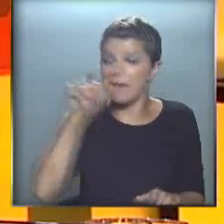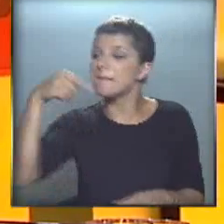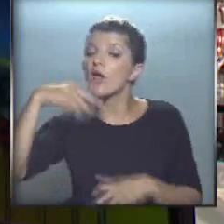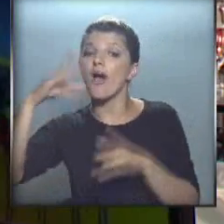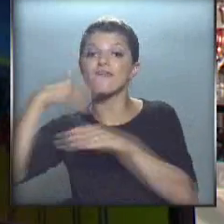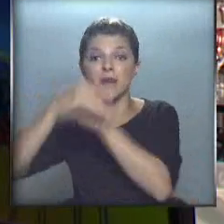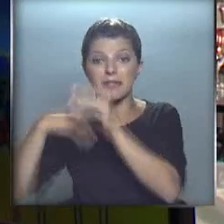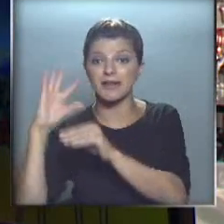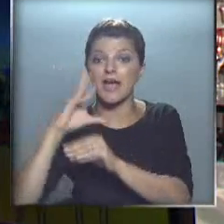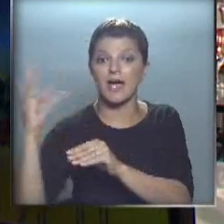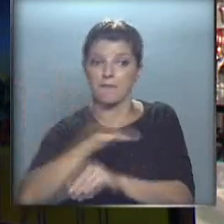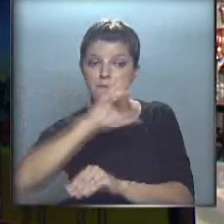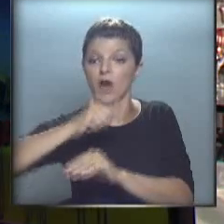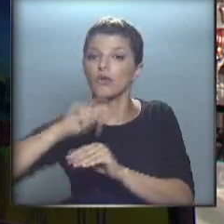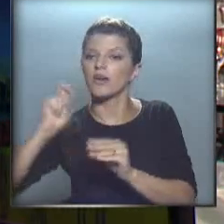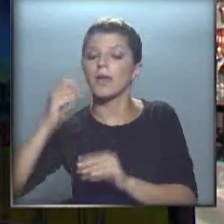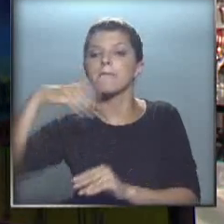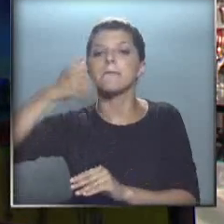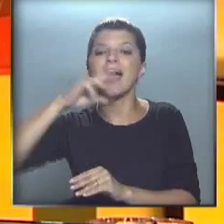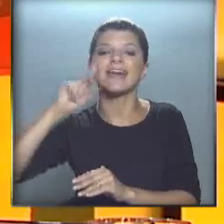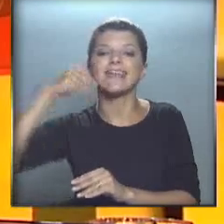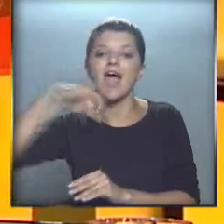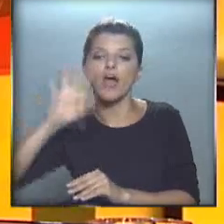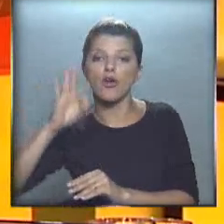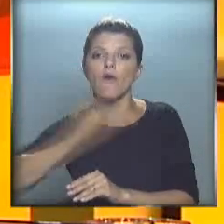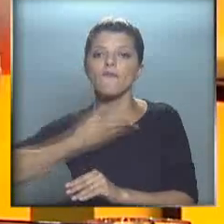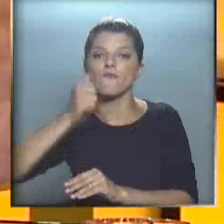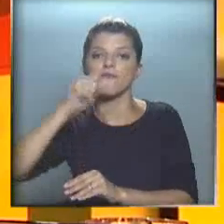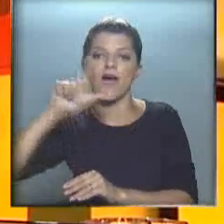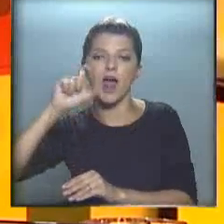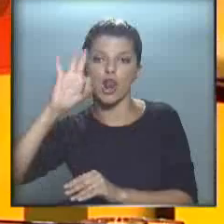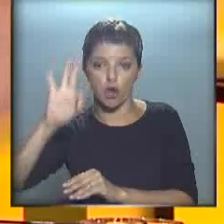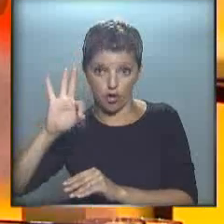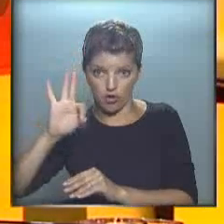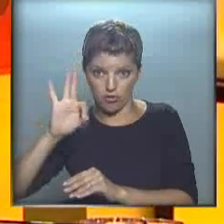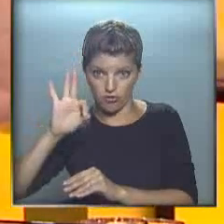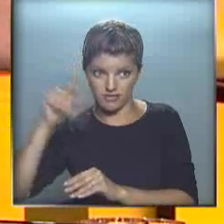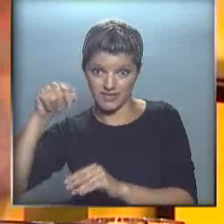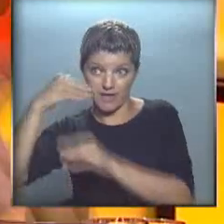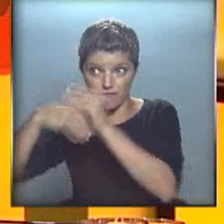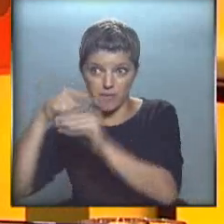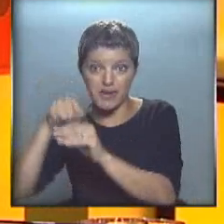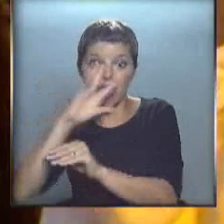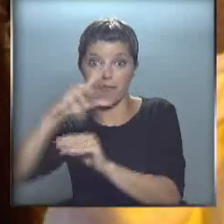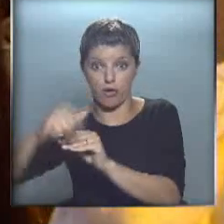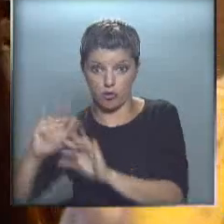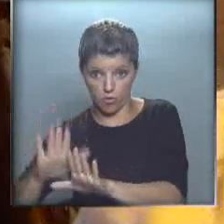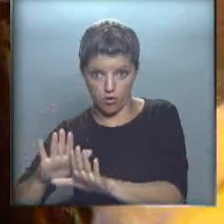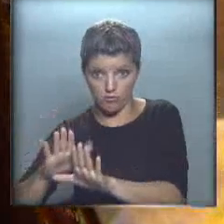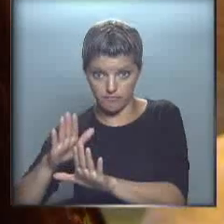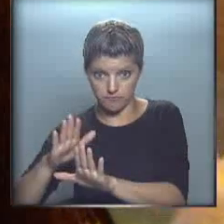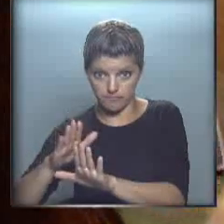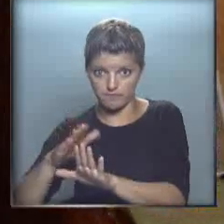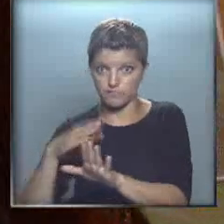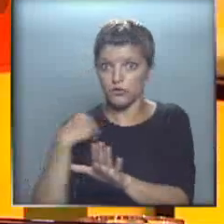Mariano. Mariano. Mariano Falco. Falco, el apellido del hombre, del policía, Servicio de Inteligencia de la Policía Federal, que me robó. Y